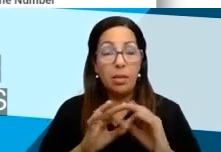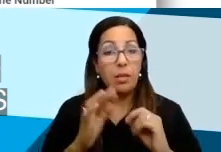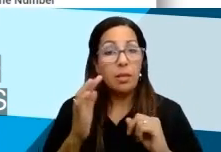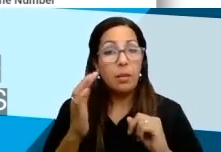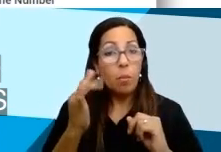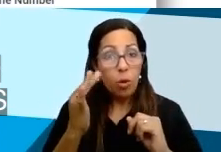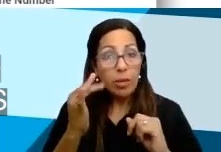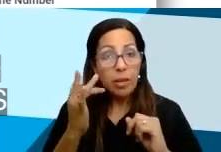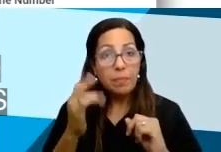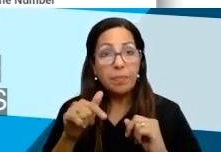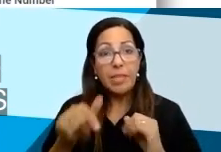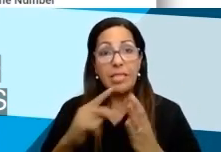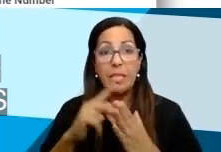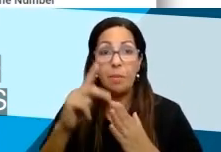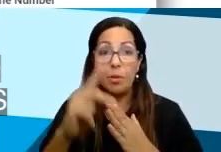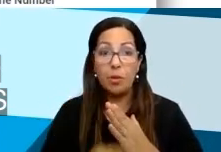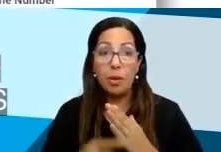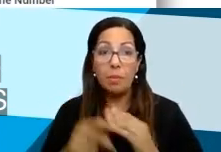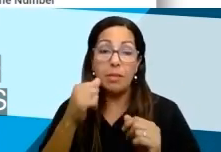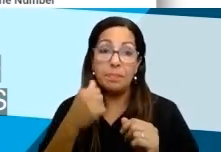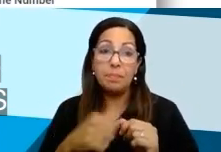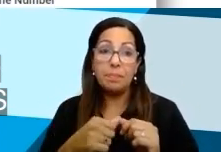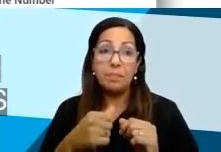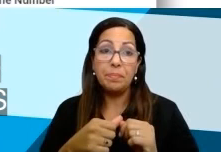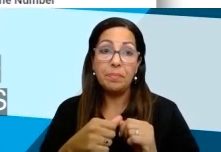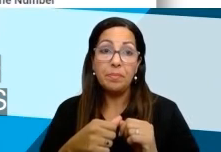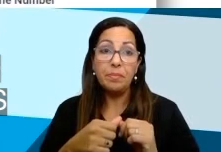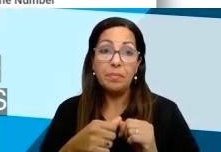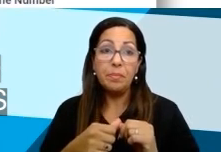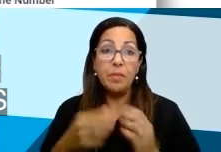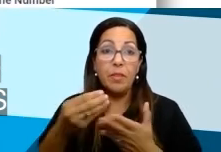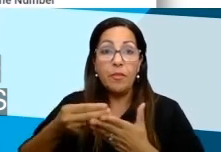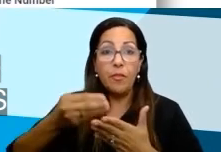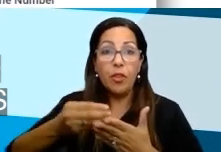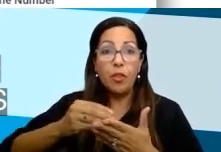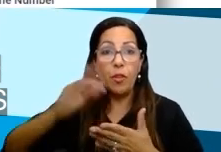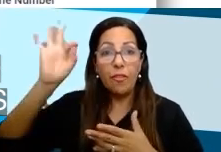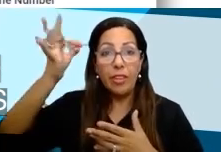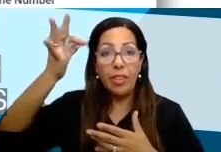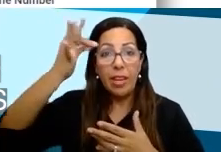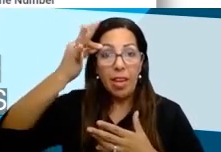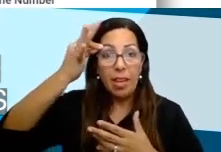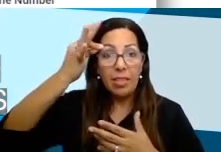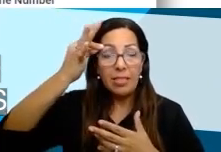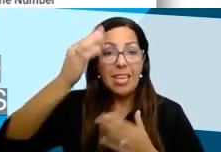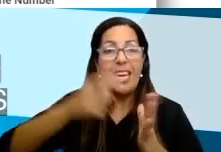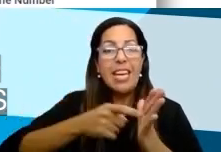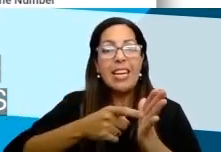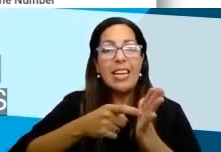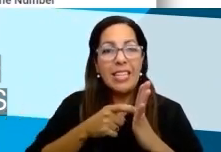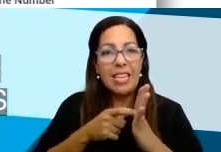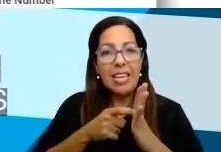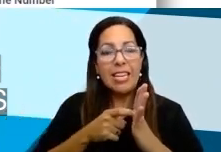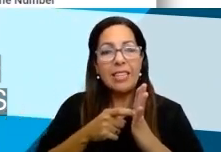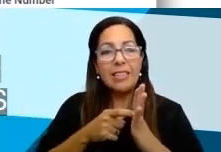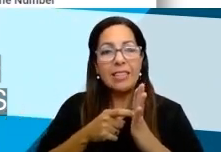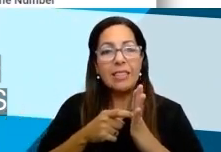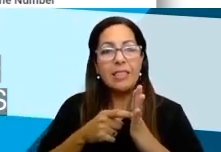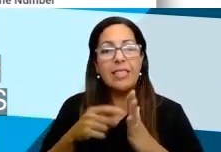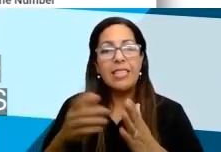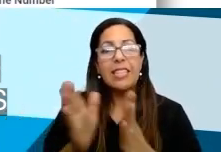ser uno con el con fondos federales, requiere que haya un